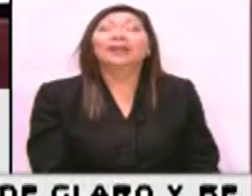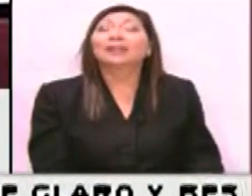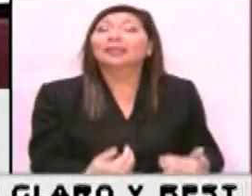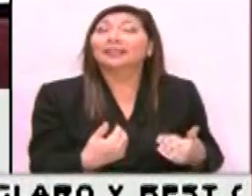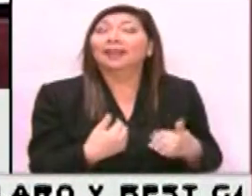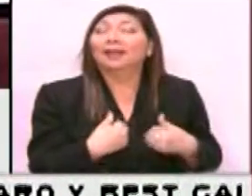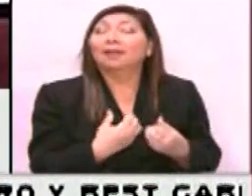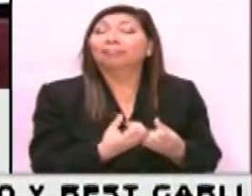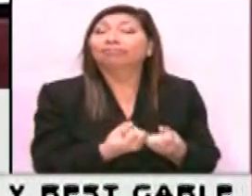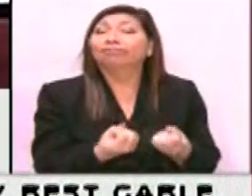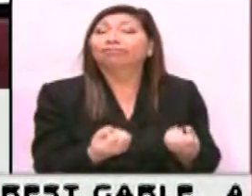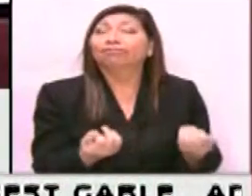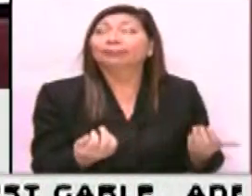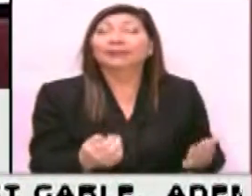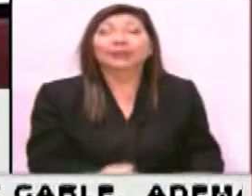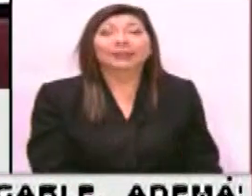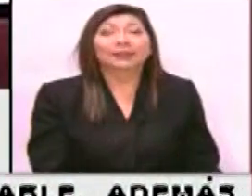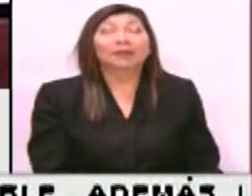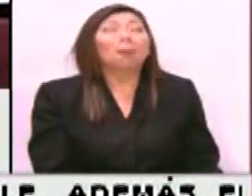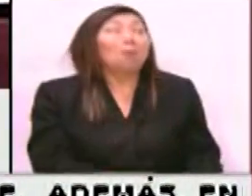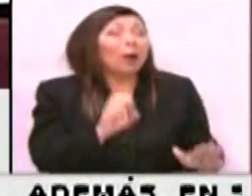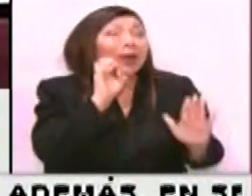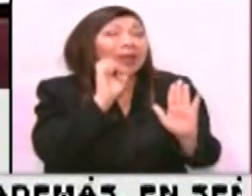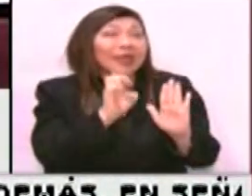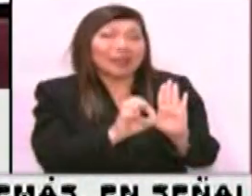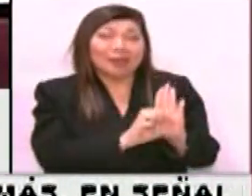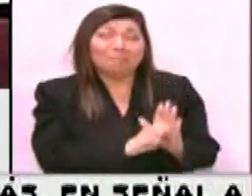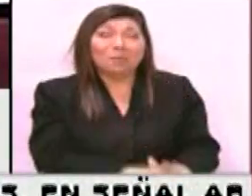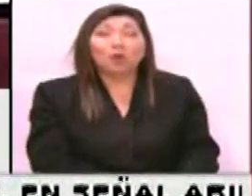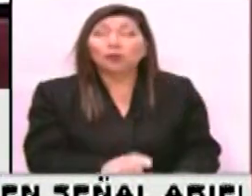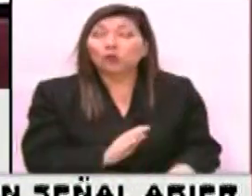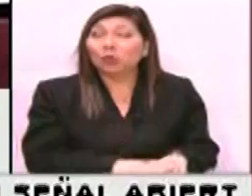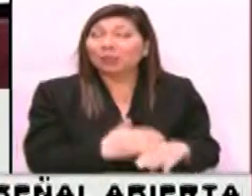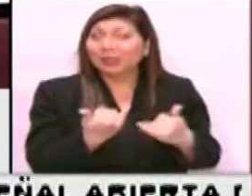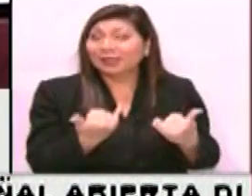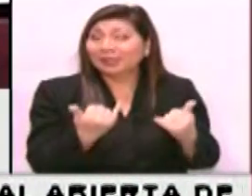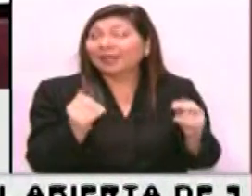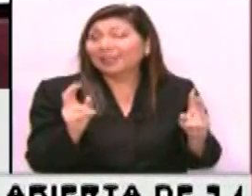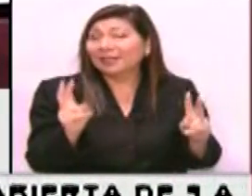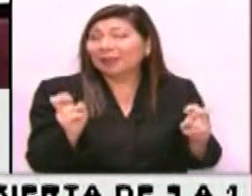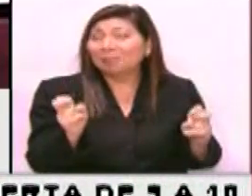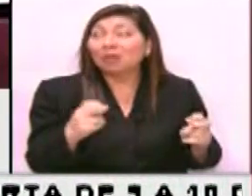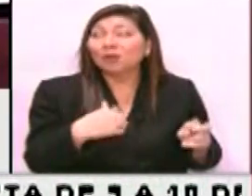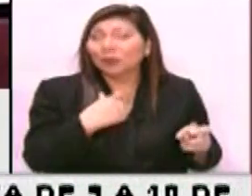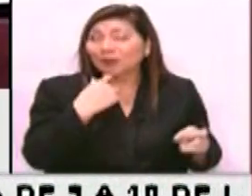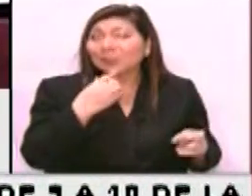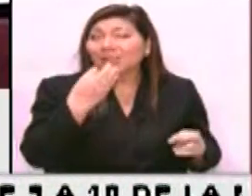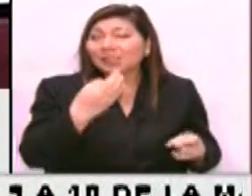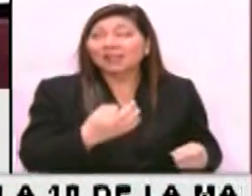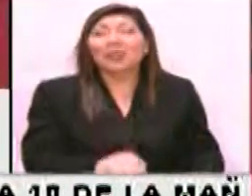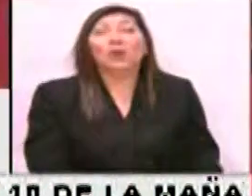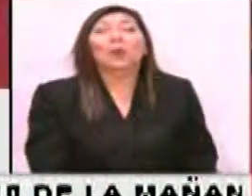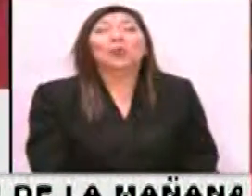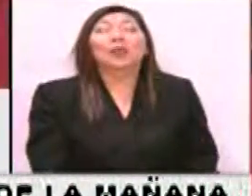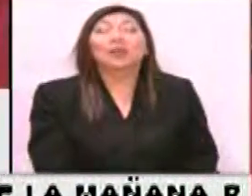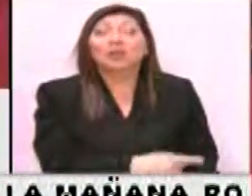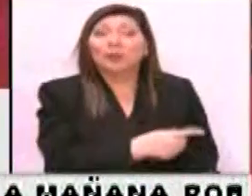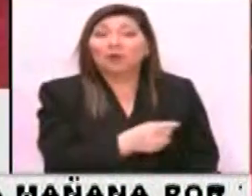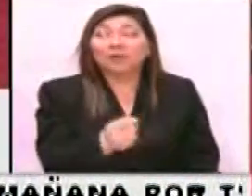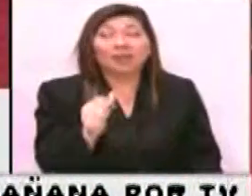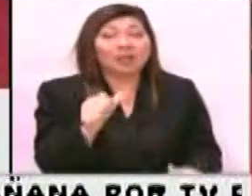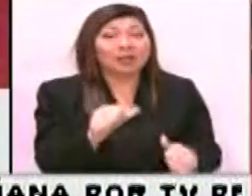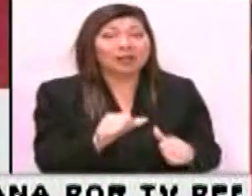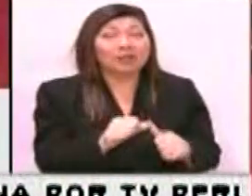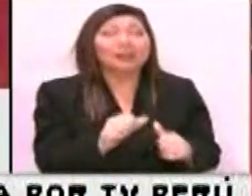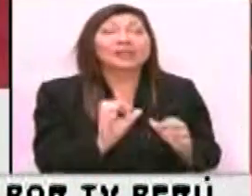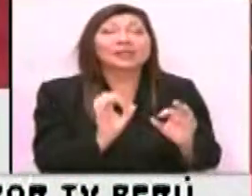tenemos una cantidad de ejemplos sobre este caso y yo estoy seguro que ustedes lo recordarán